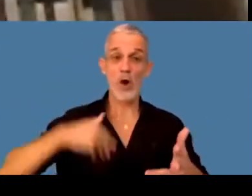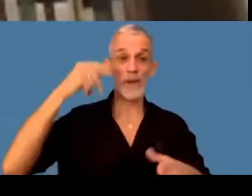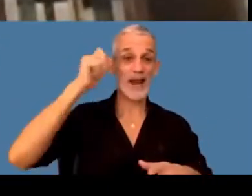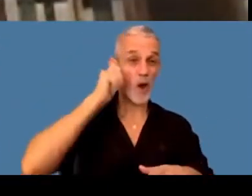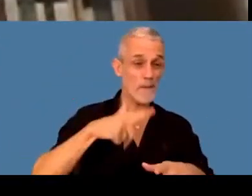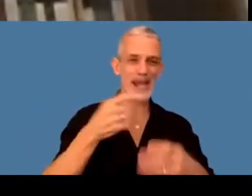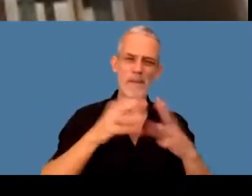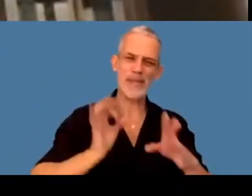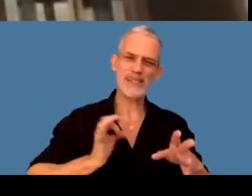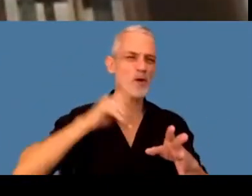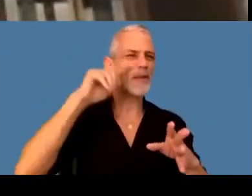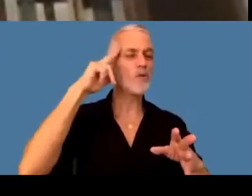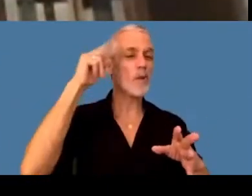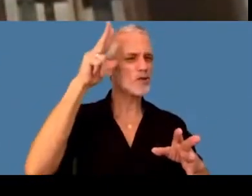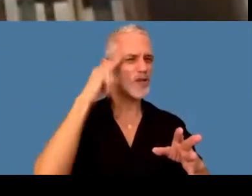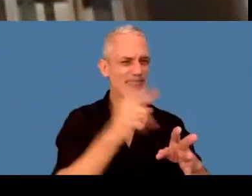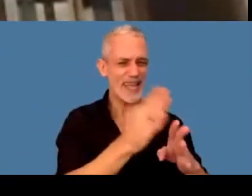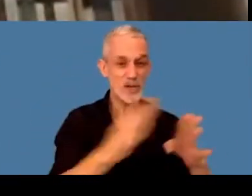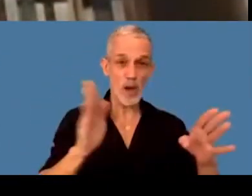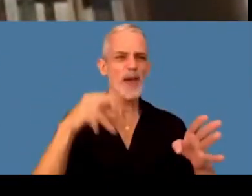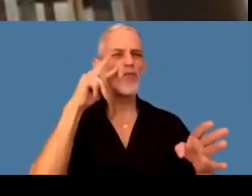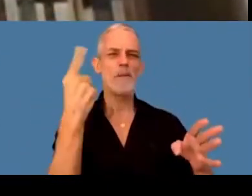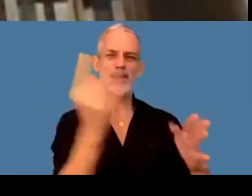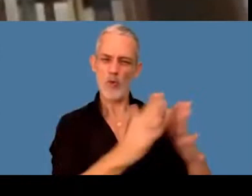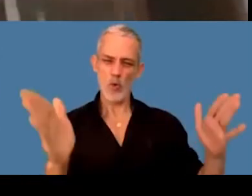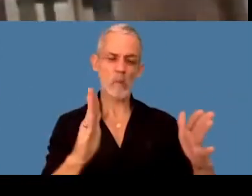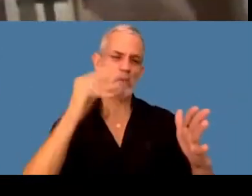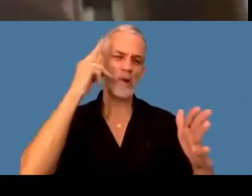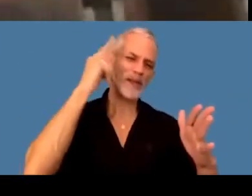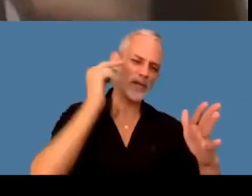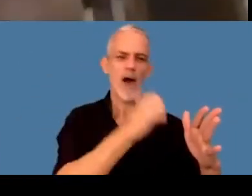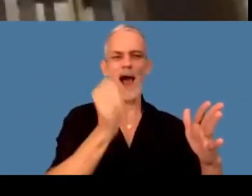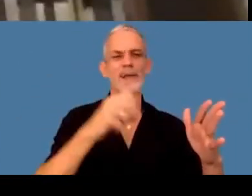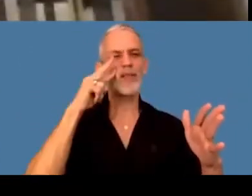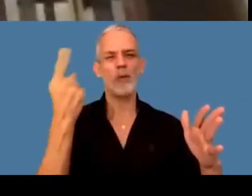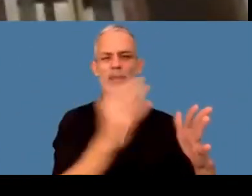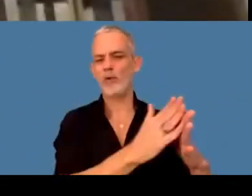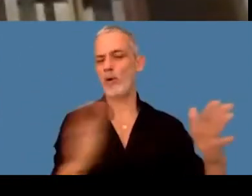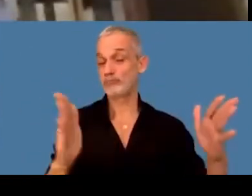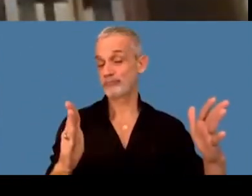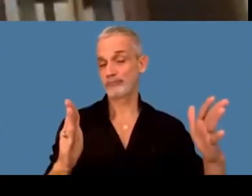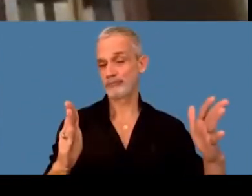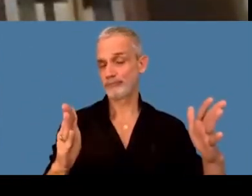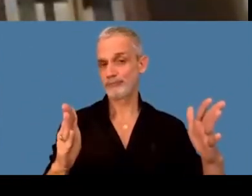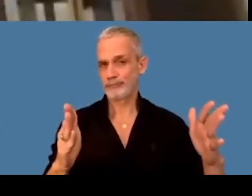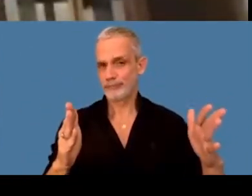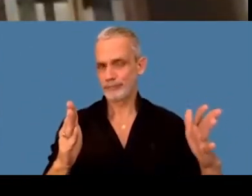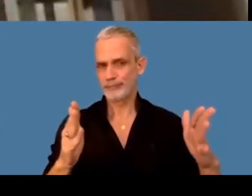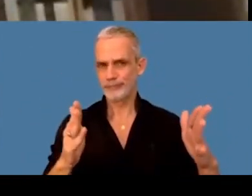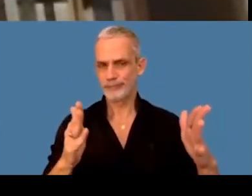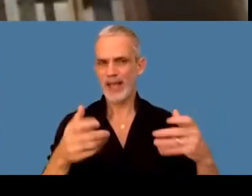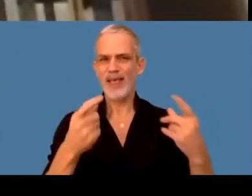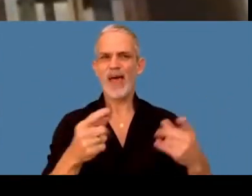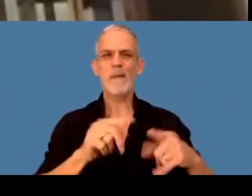89, uno toma el año 91, porque del 91 al 2001 es muy claro, son muy claras la potenciación de las